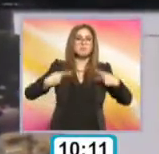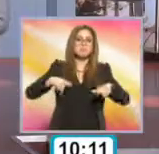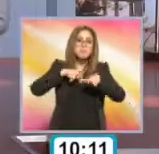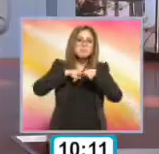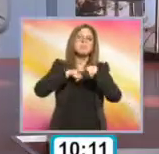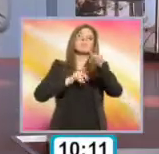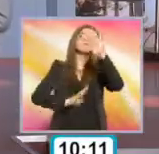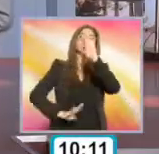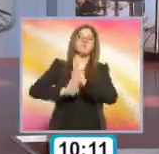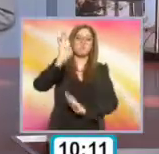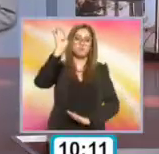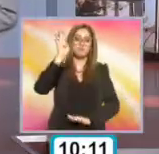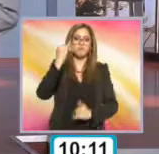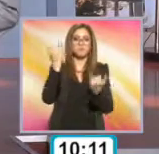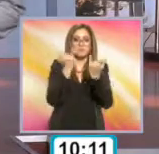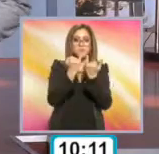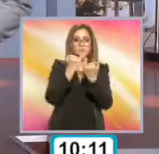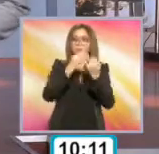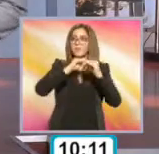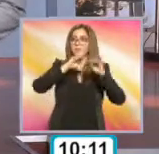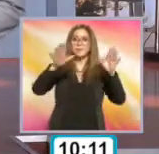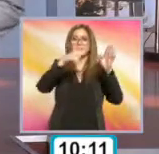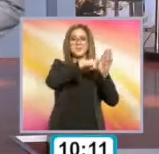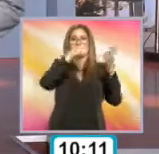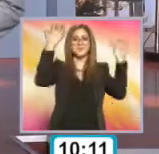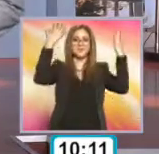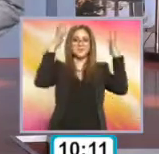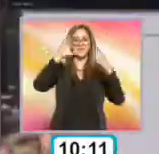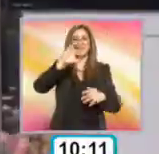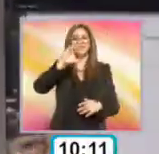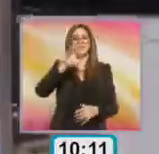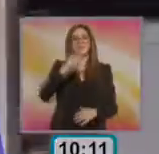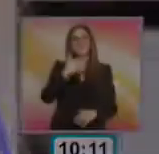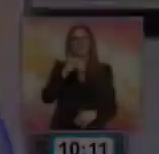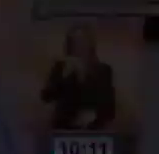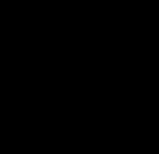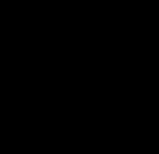objetivos. Seguro que sí. Y tengan una buena difusión. El aplauso para Charly Muchas Mazo. gracias. Muchas gracias por estar con nosotros.